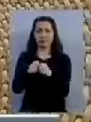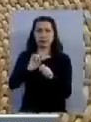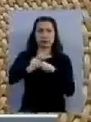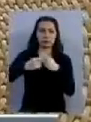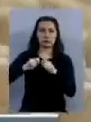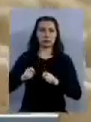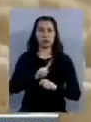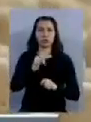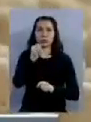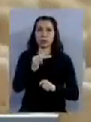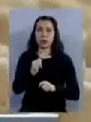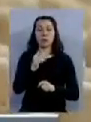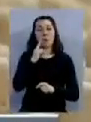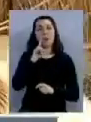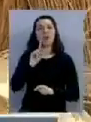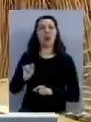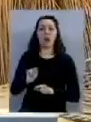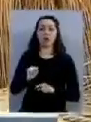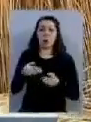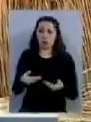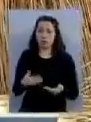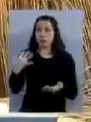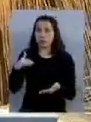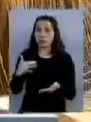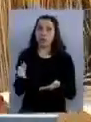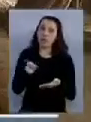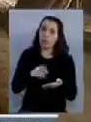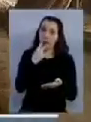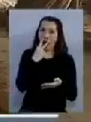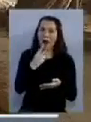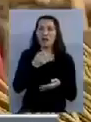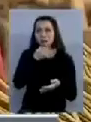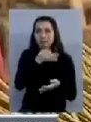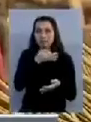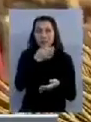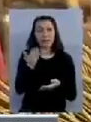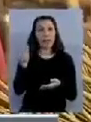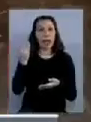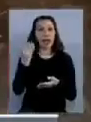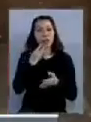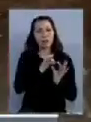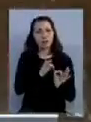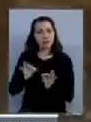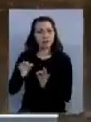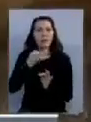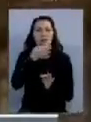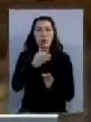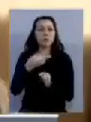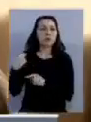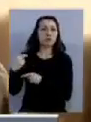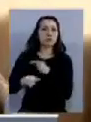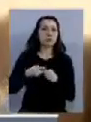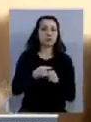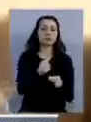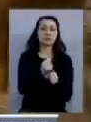cadena no siempre tan valorada. Luego retomaremos este relato, pero antes conoceremos la sucesión de